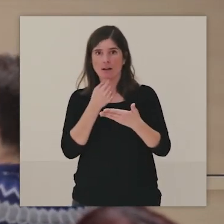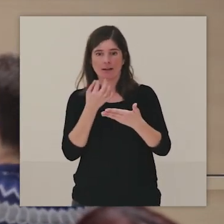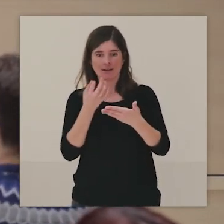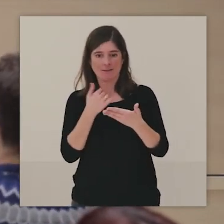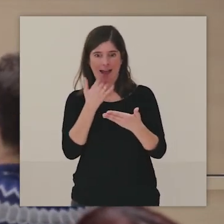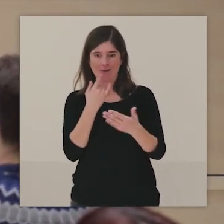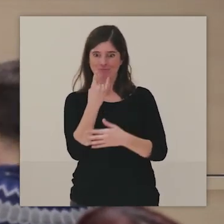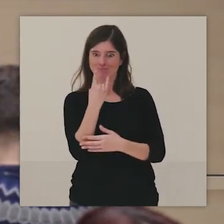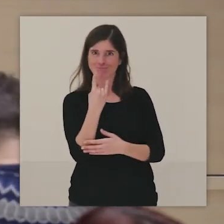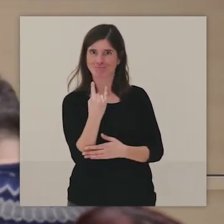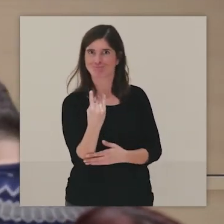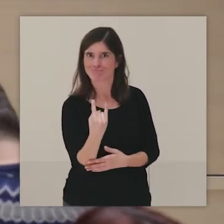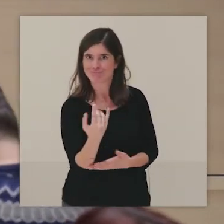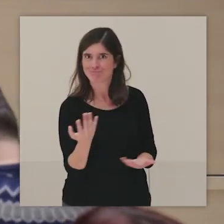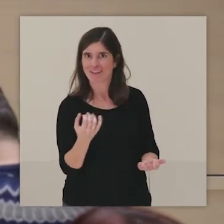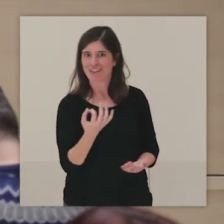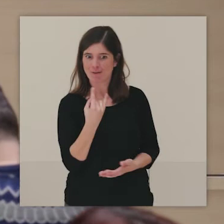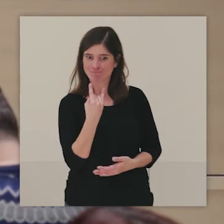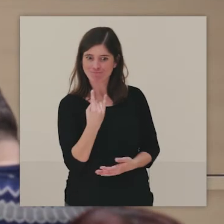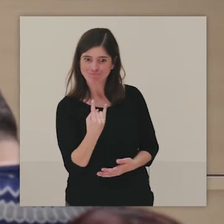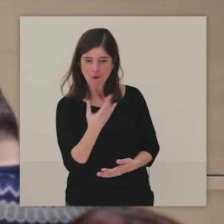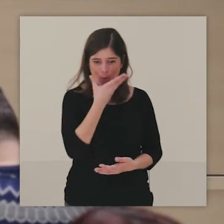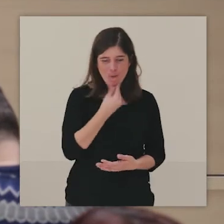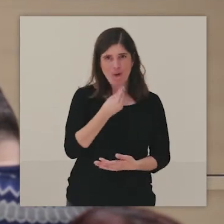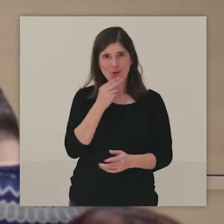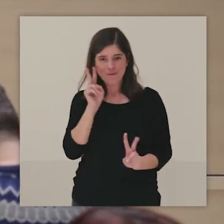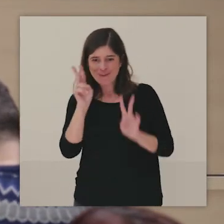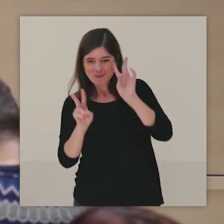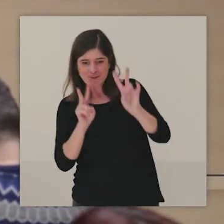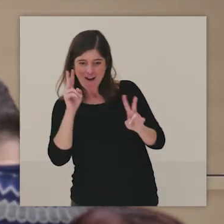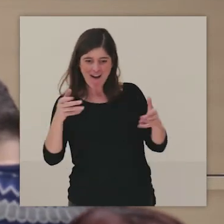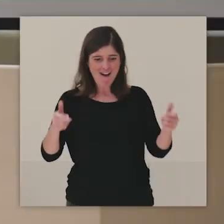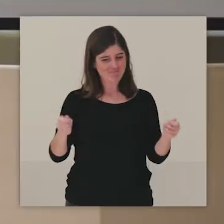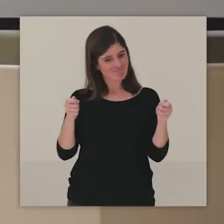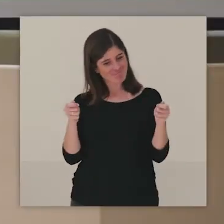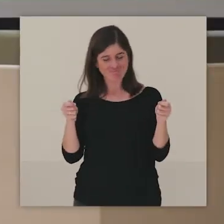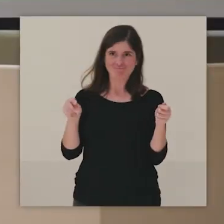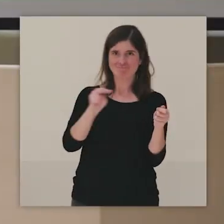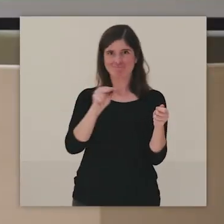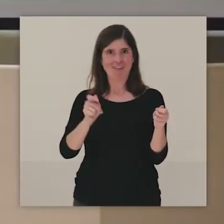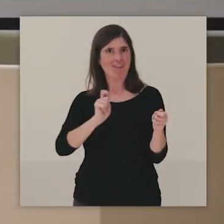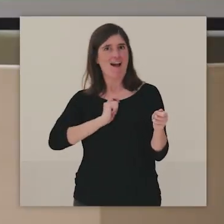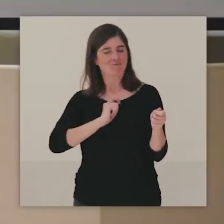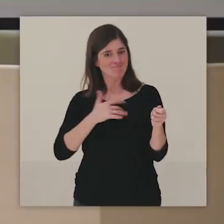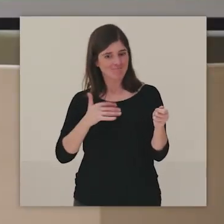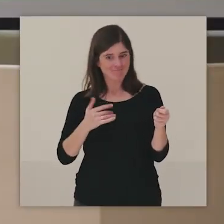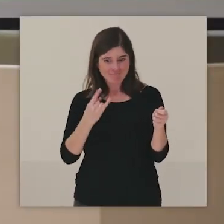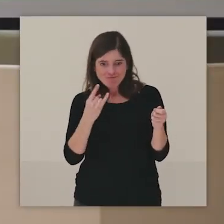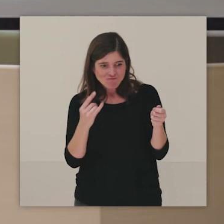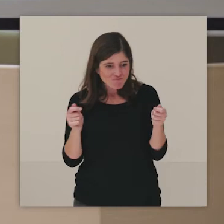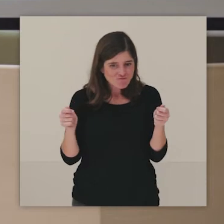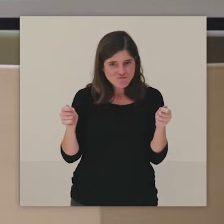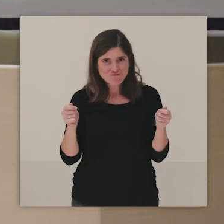un producto al final. Entonces a mí me apetece leer algo que, oye, pues sea bonito, que sea agradable, que a la vista